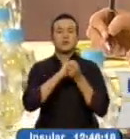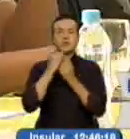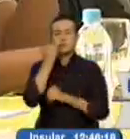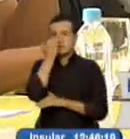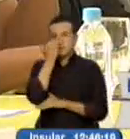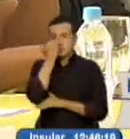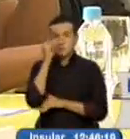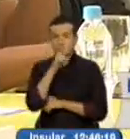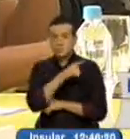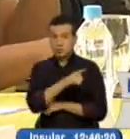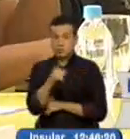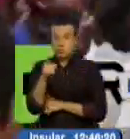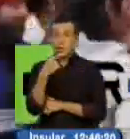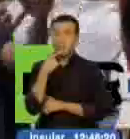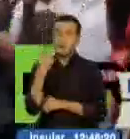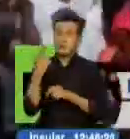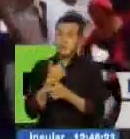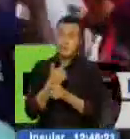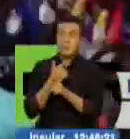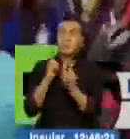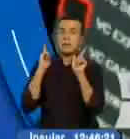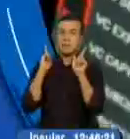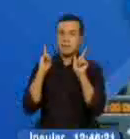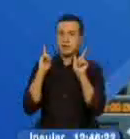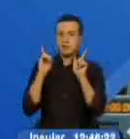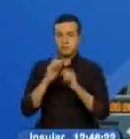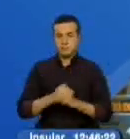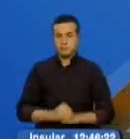delitos que no son susceptibles a este beneficio.